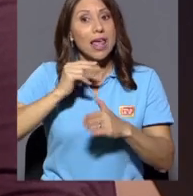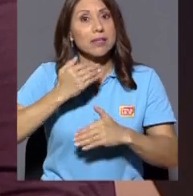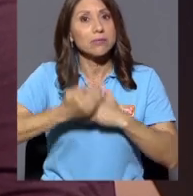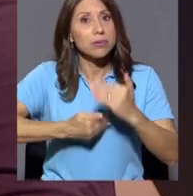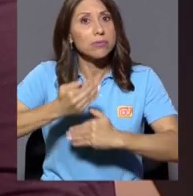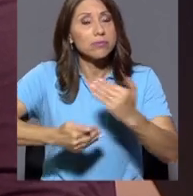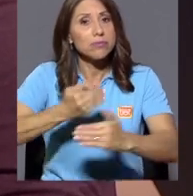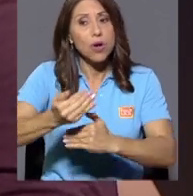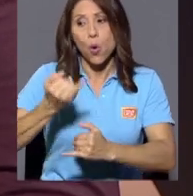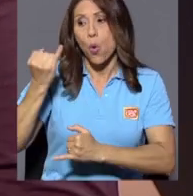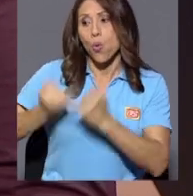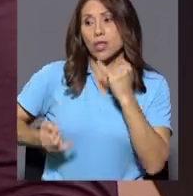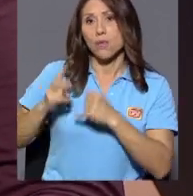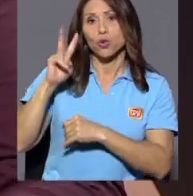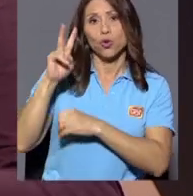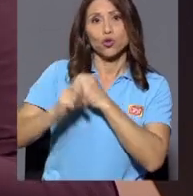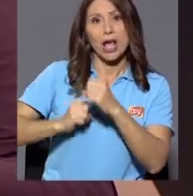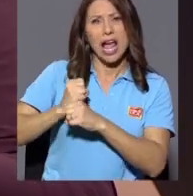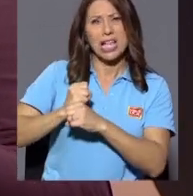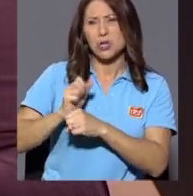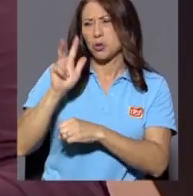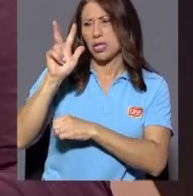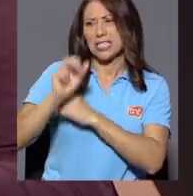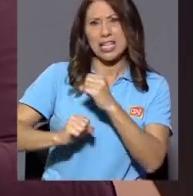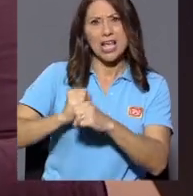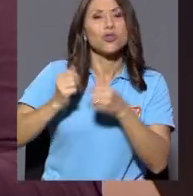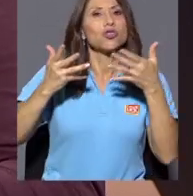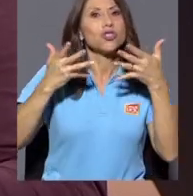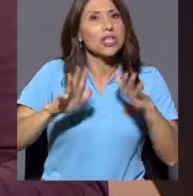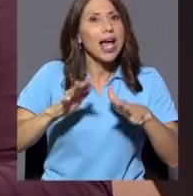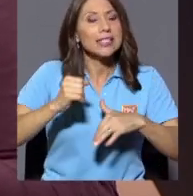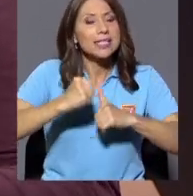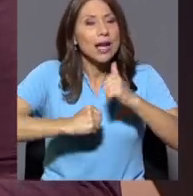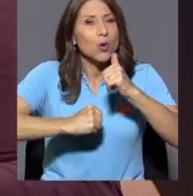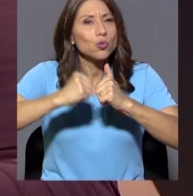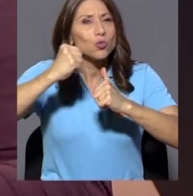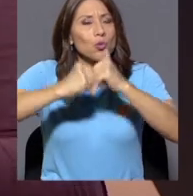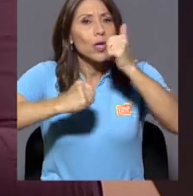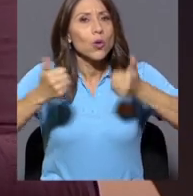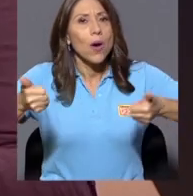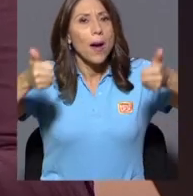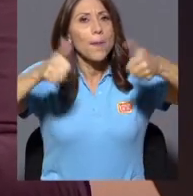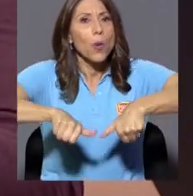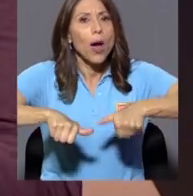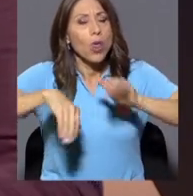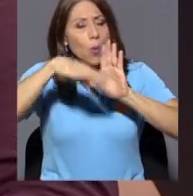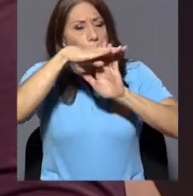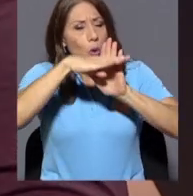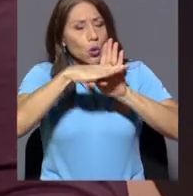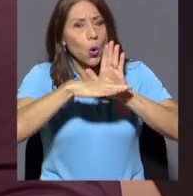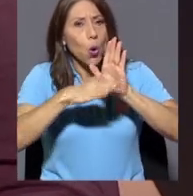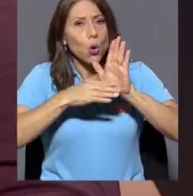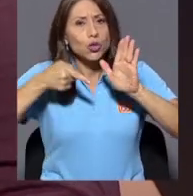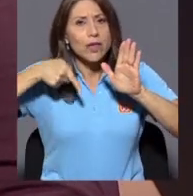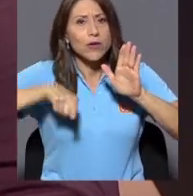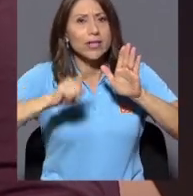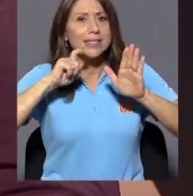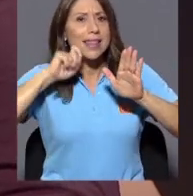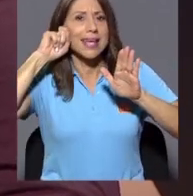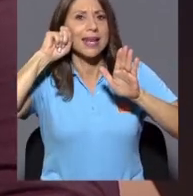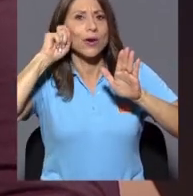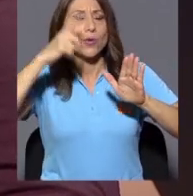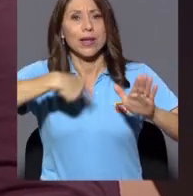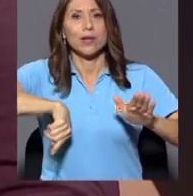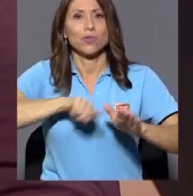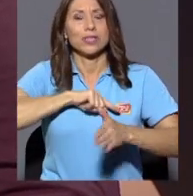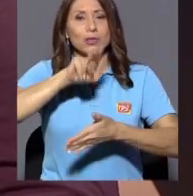últimos 23 años ya se han construido ha aprobado los protocolos de violencia de género en nuestras